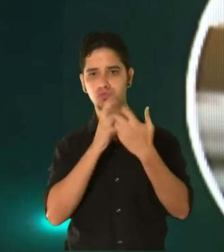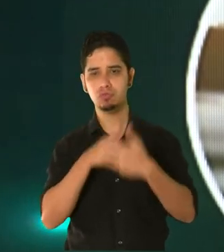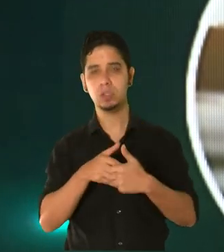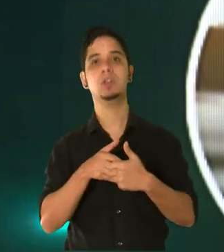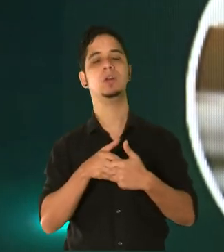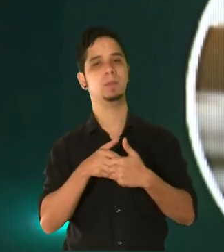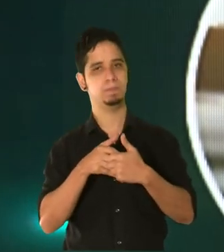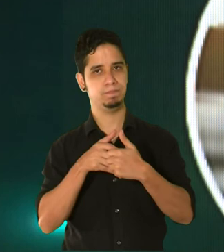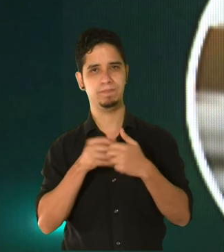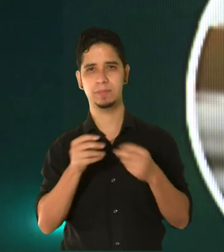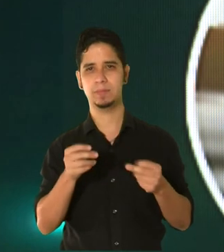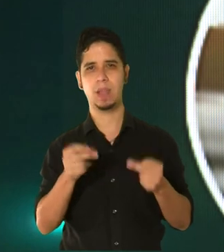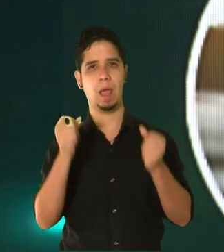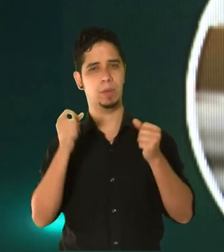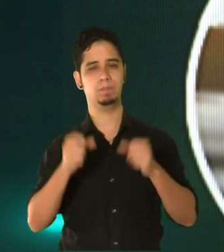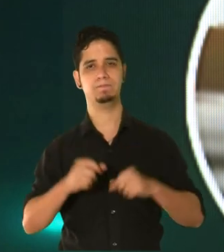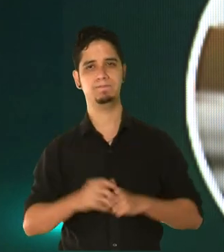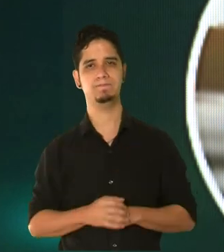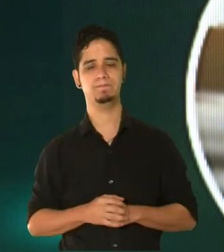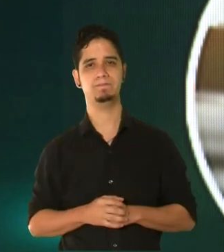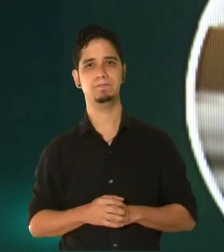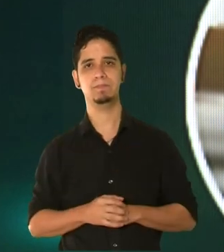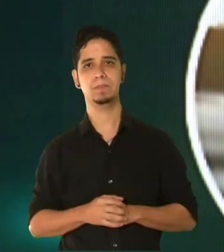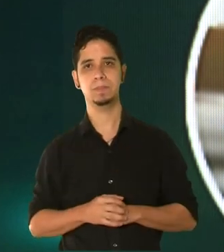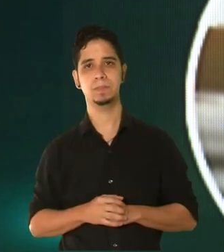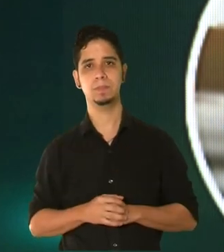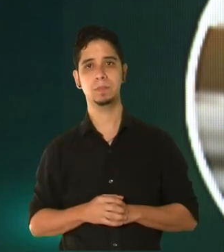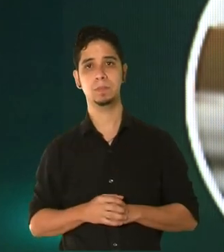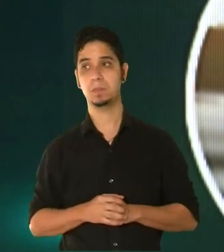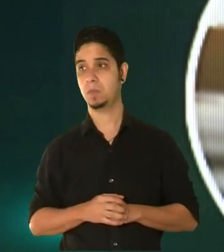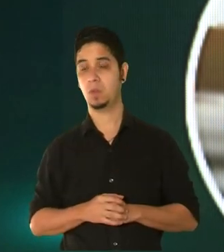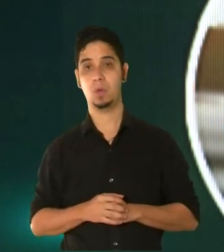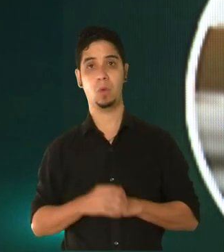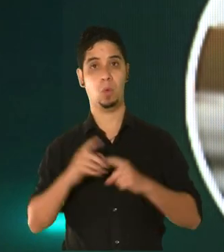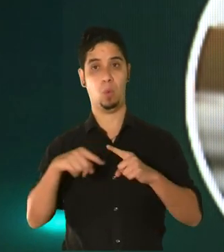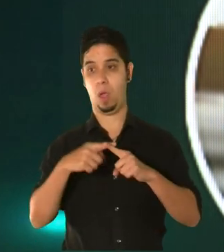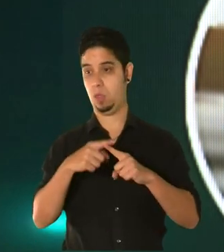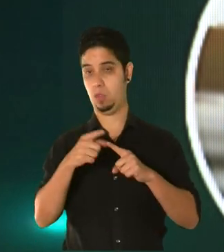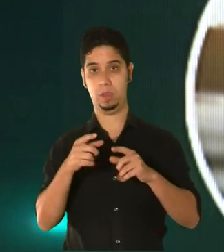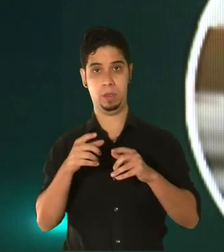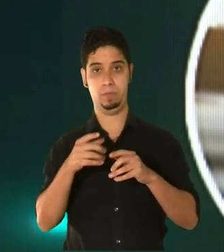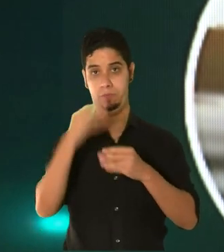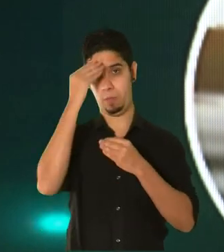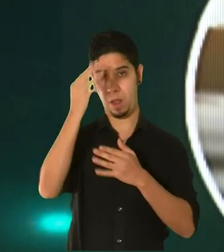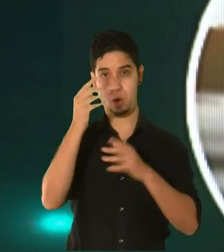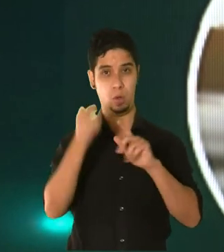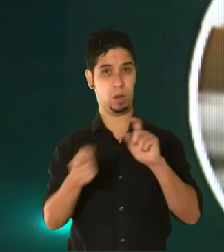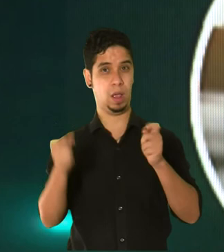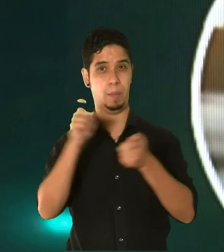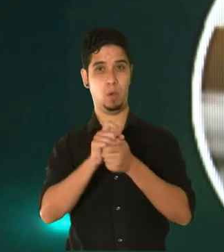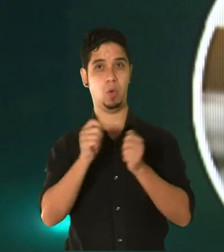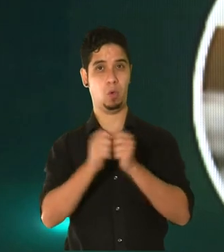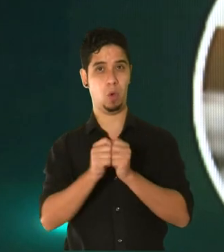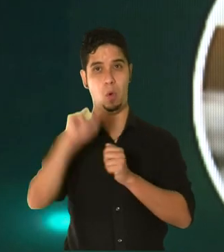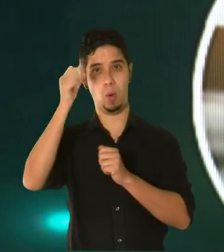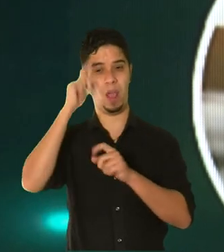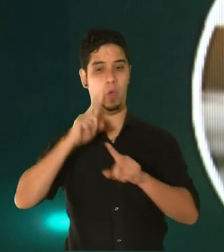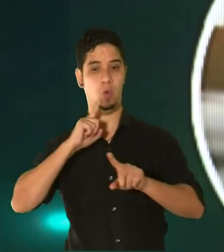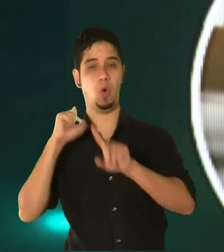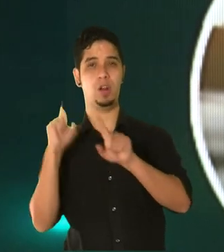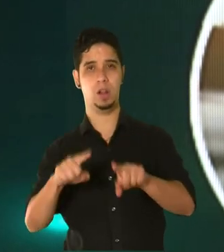que se se ejecutaron los cambios acá en puerto rico con las órdenes ejecutivas